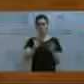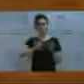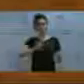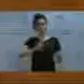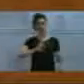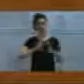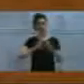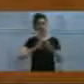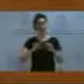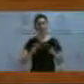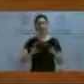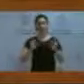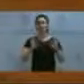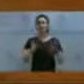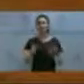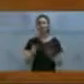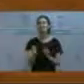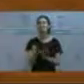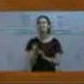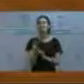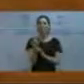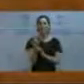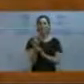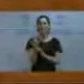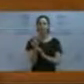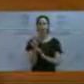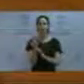a través de un teletipo de agencia,